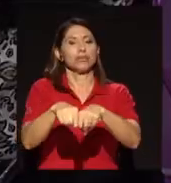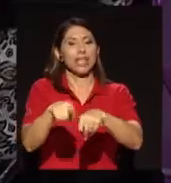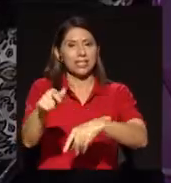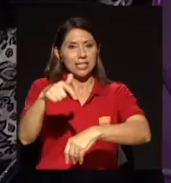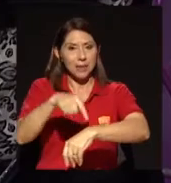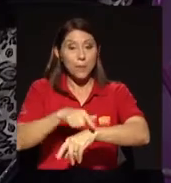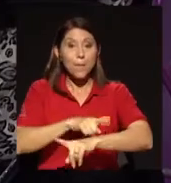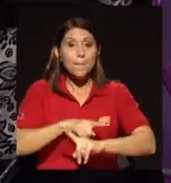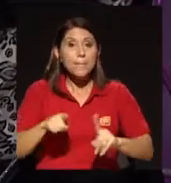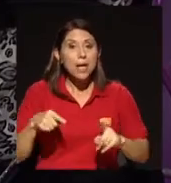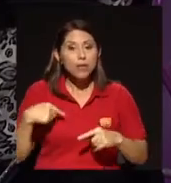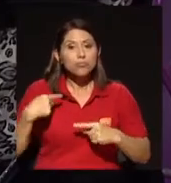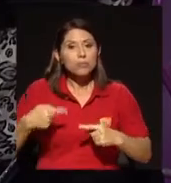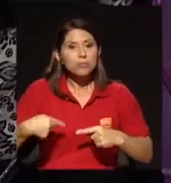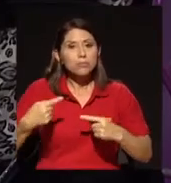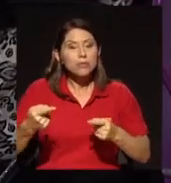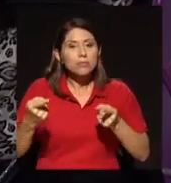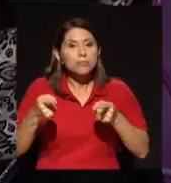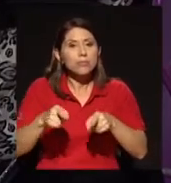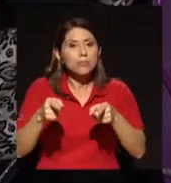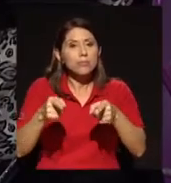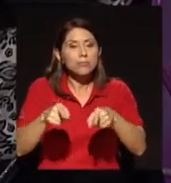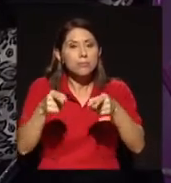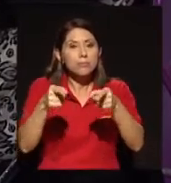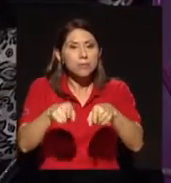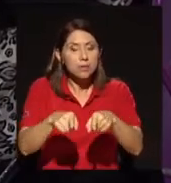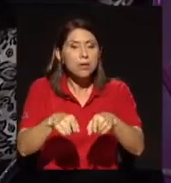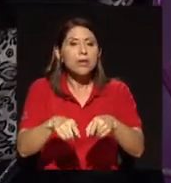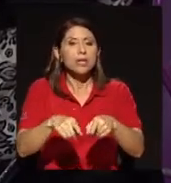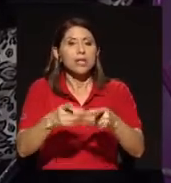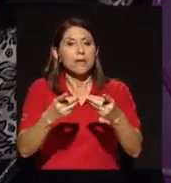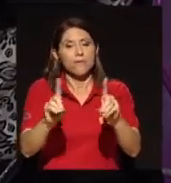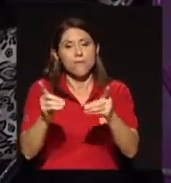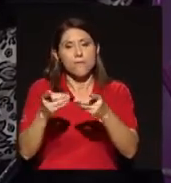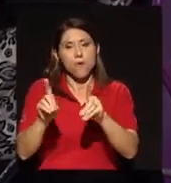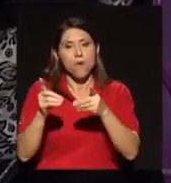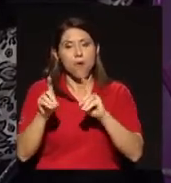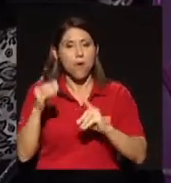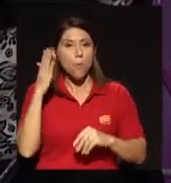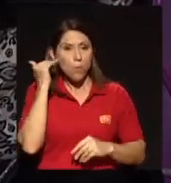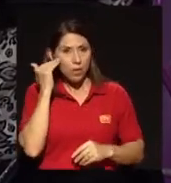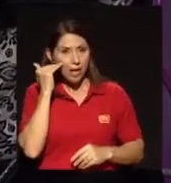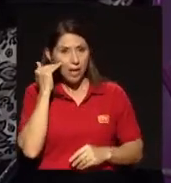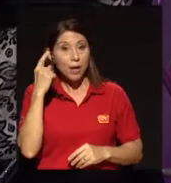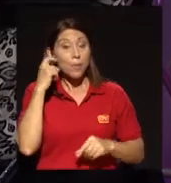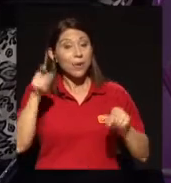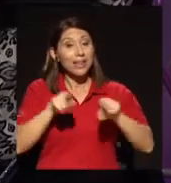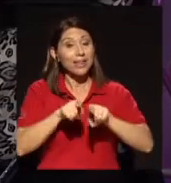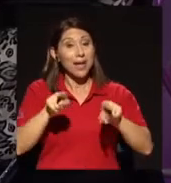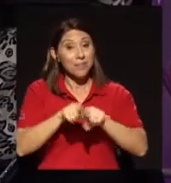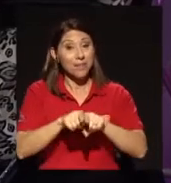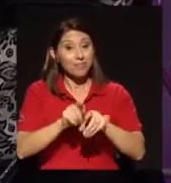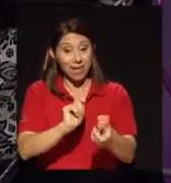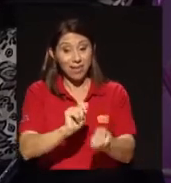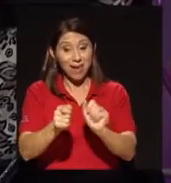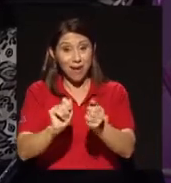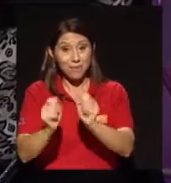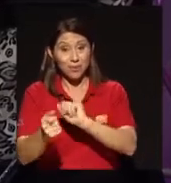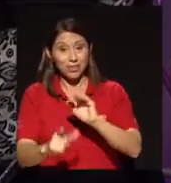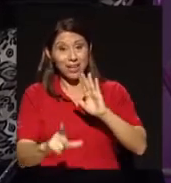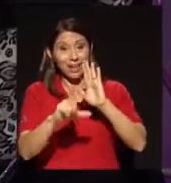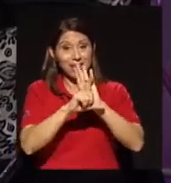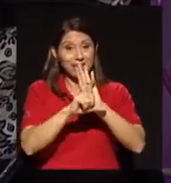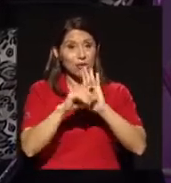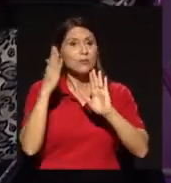más recurrentemente se dan, digamos, los divorcios. ¿Por qué? Porque también hay cambios en las legislaciones. ¿Por qué? Porque hay cambios